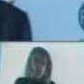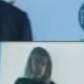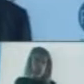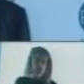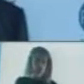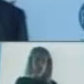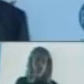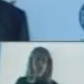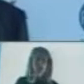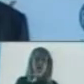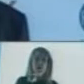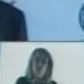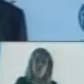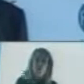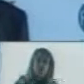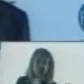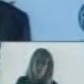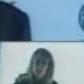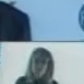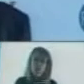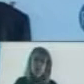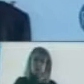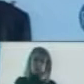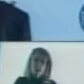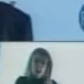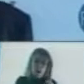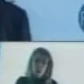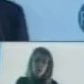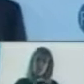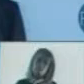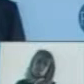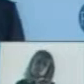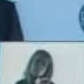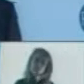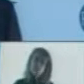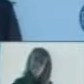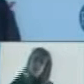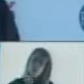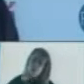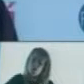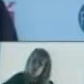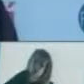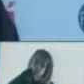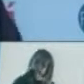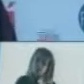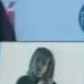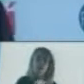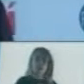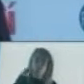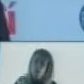a discutir de alquitranar las calles para que las personas mayores no se caigan. No vamos a discutir de cosas